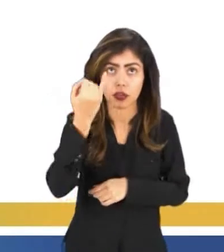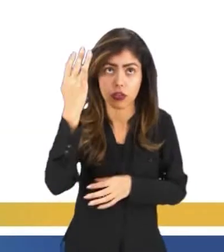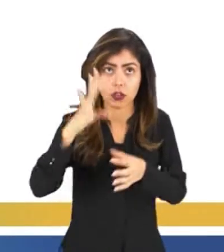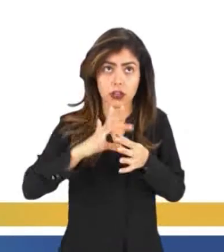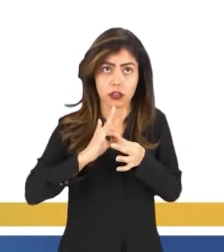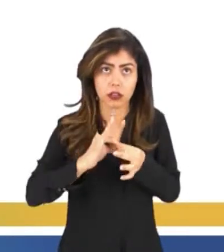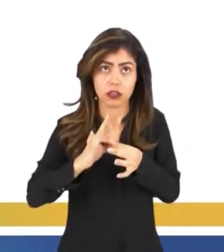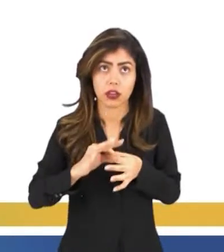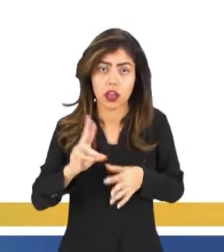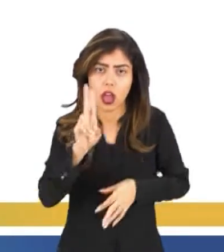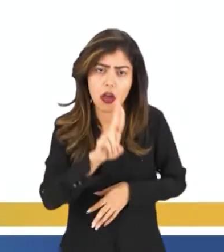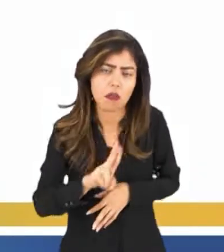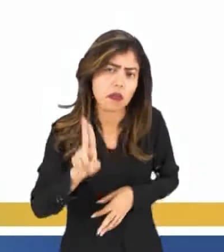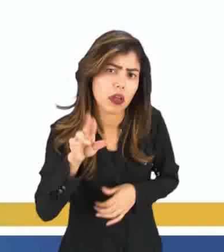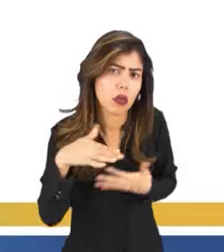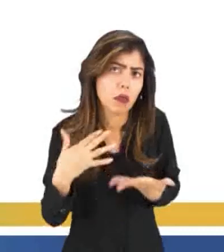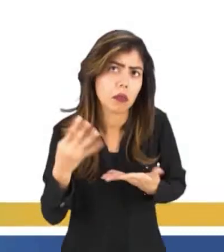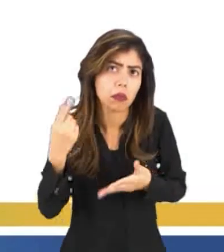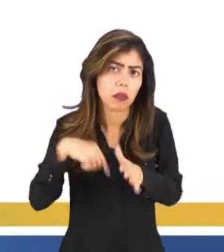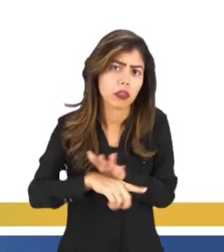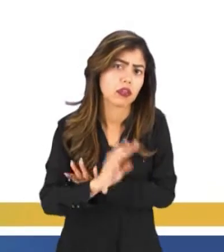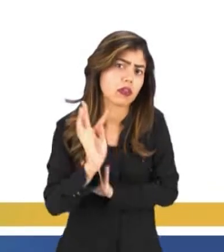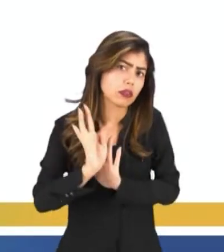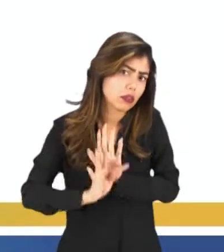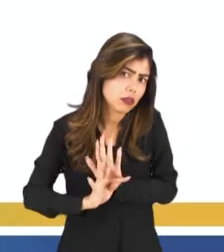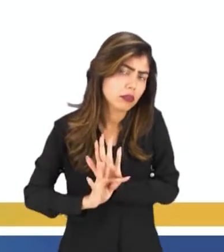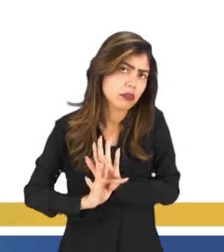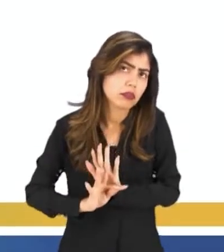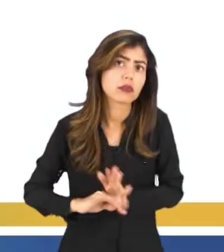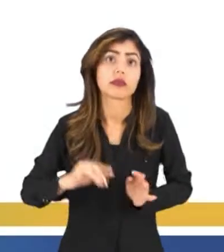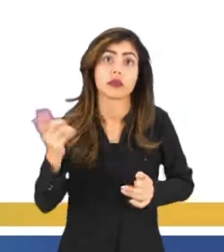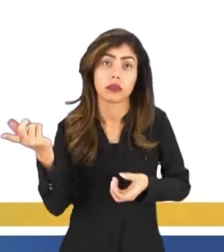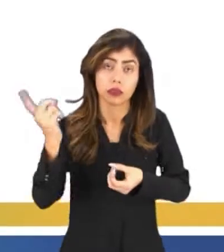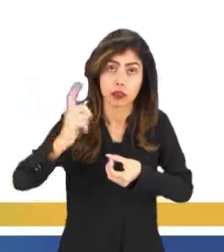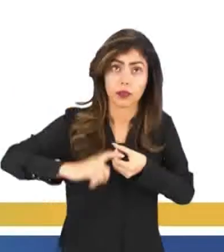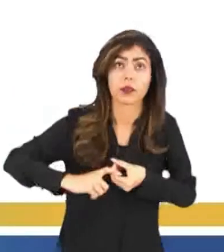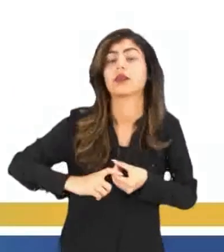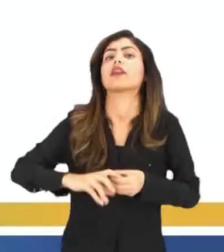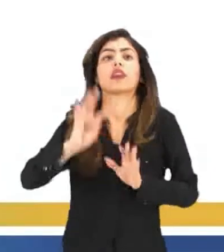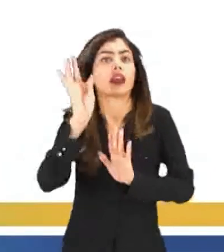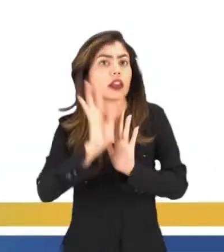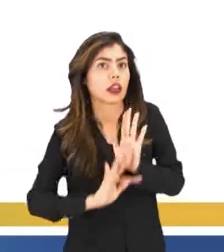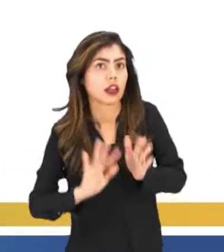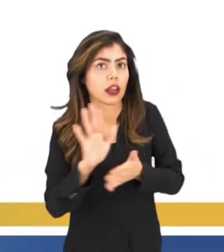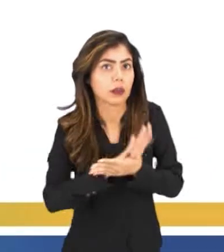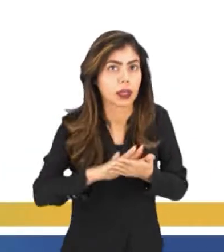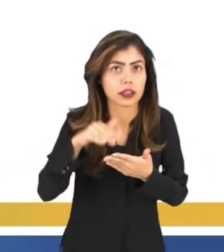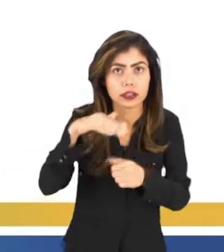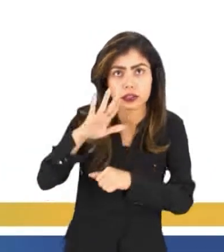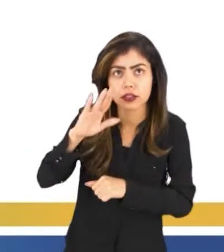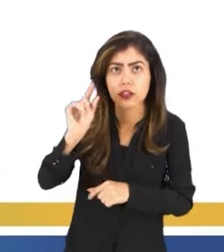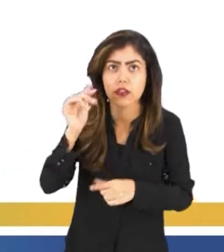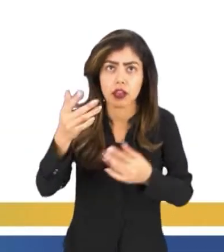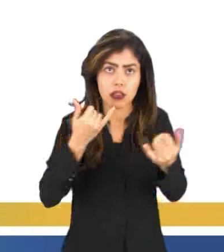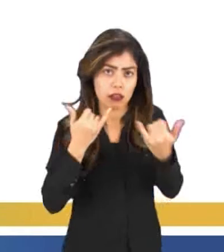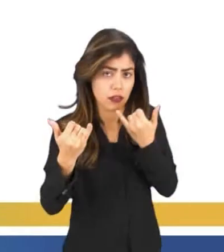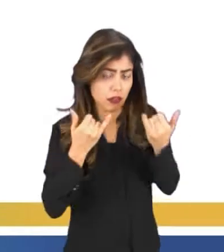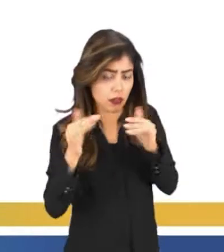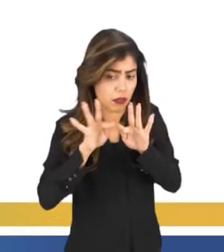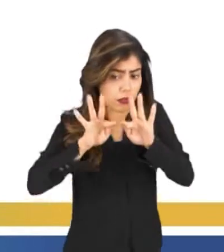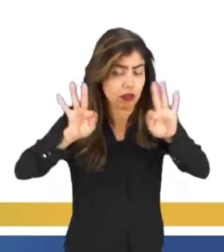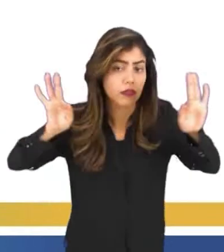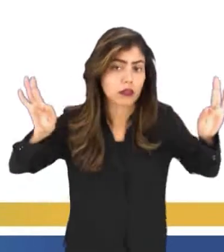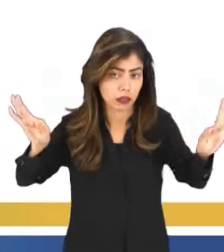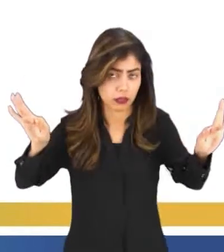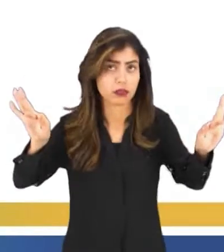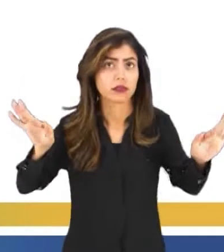es necesario que sepamos la importancia de los conectores y su función dentro del texto recordando que